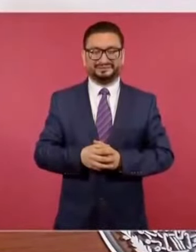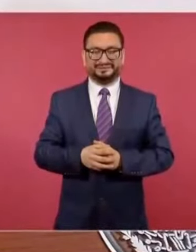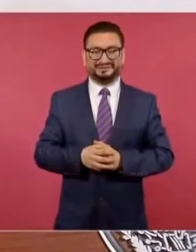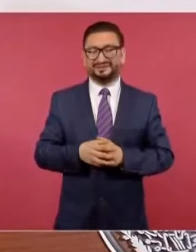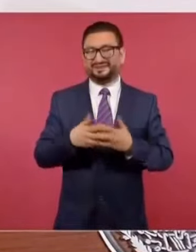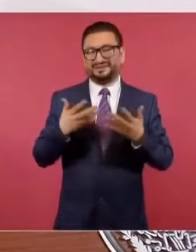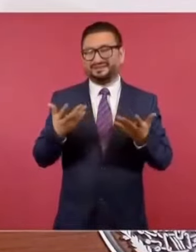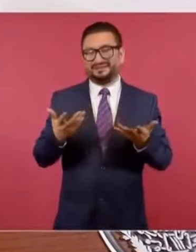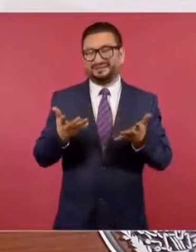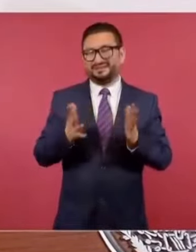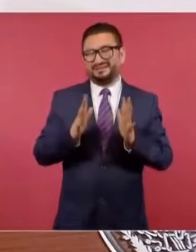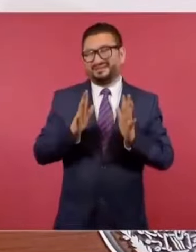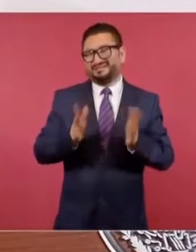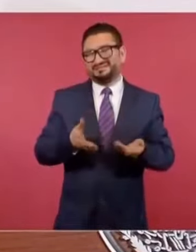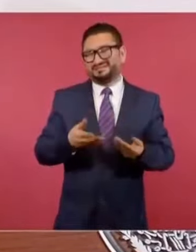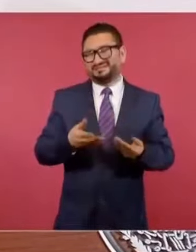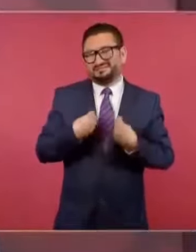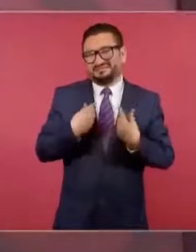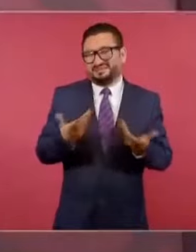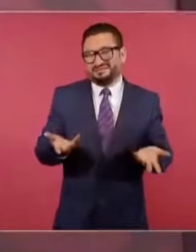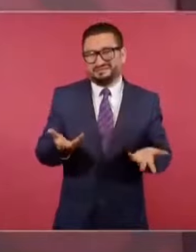Así es esto. Entonces,